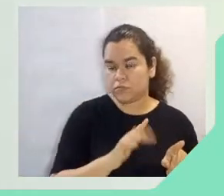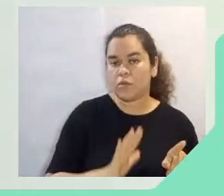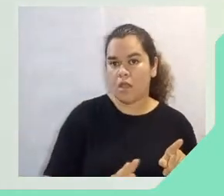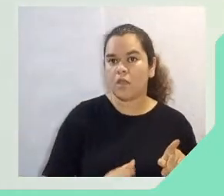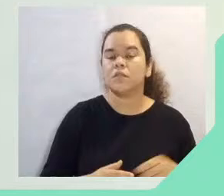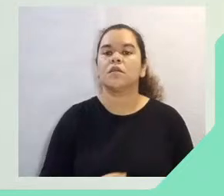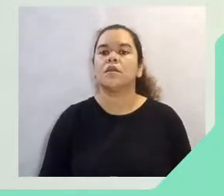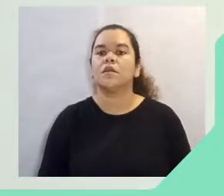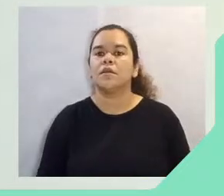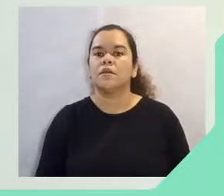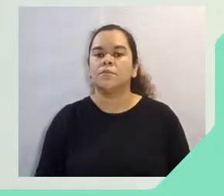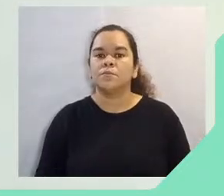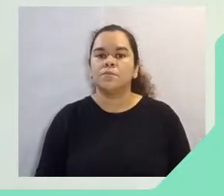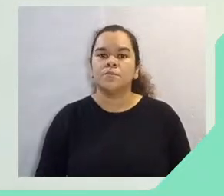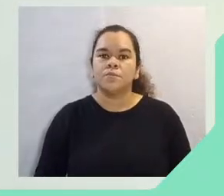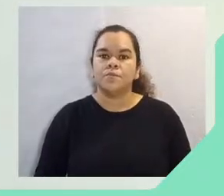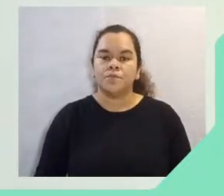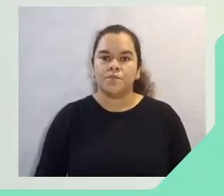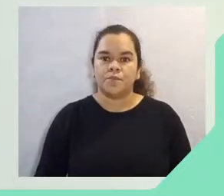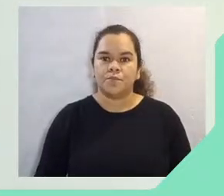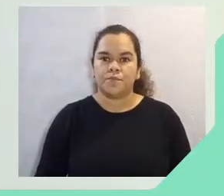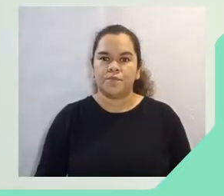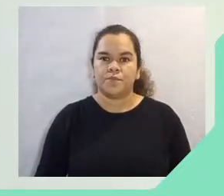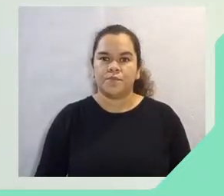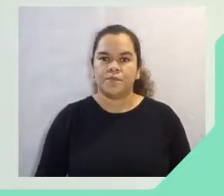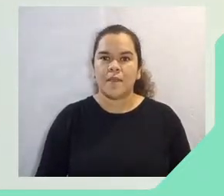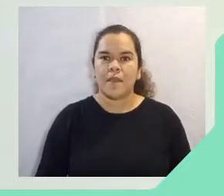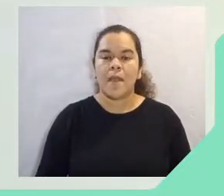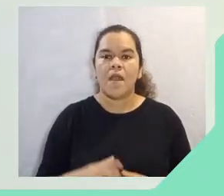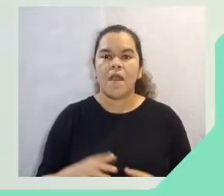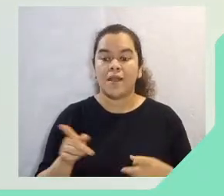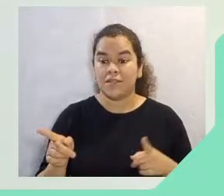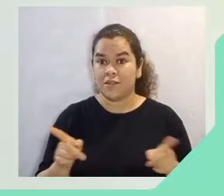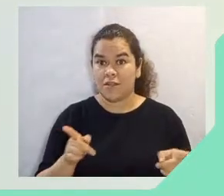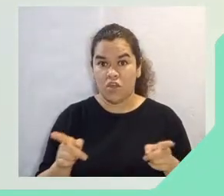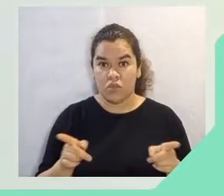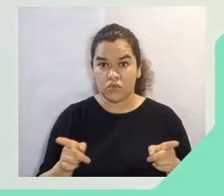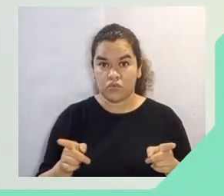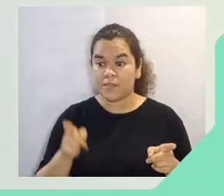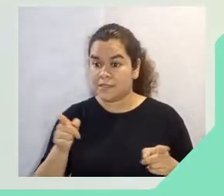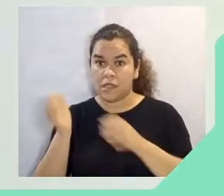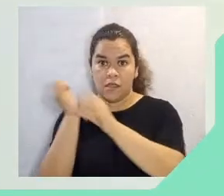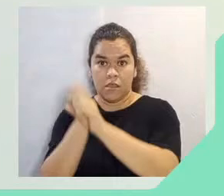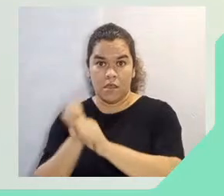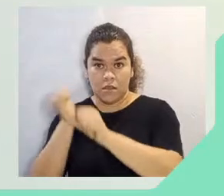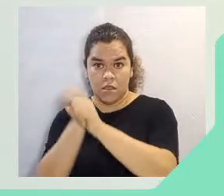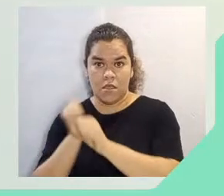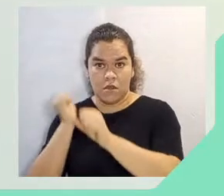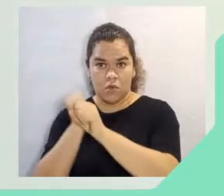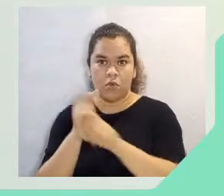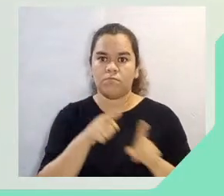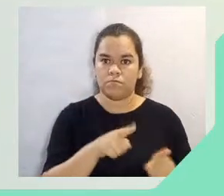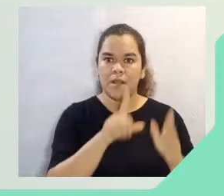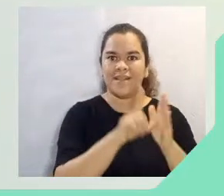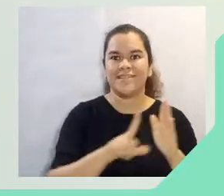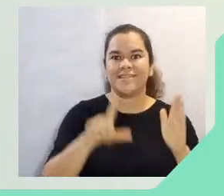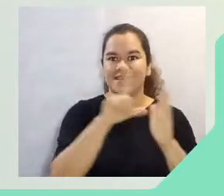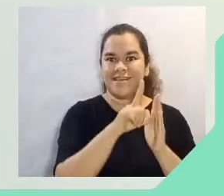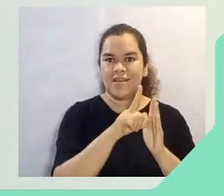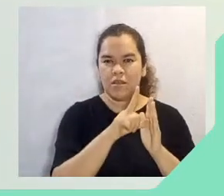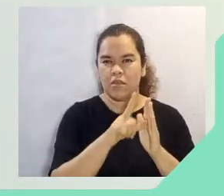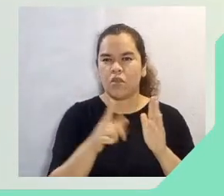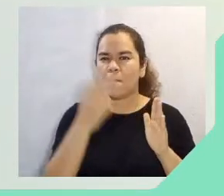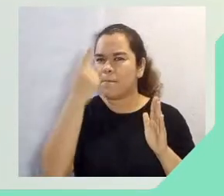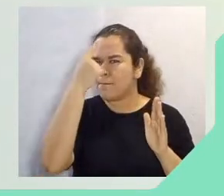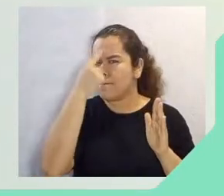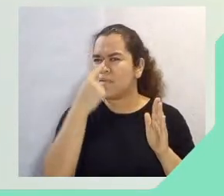química, el perfil entre ingenieros y licenciados, por lo menos acá en la región, son